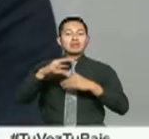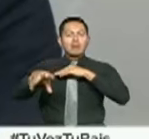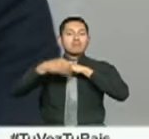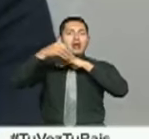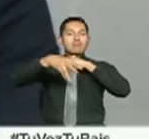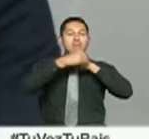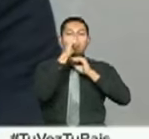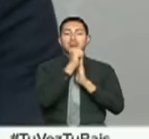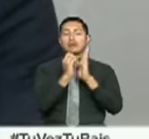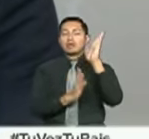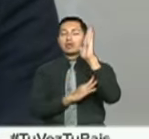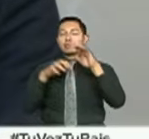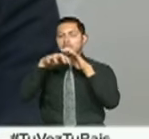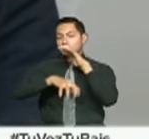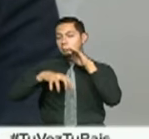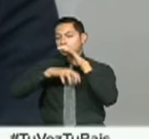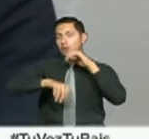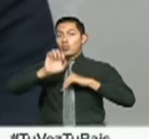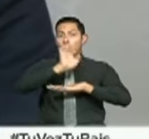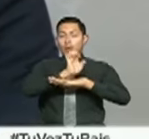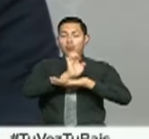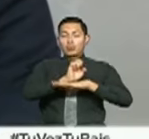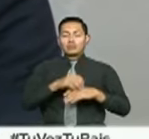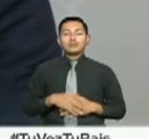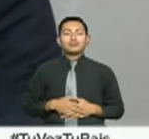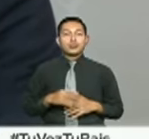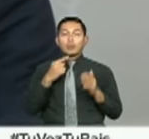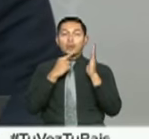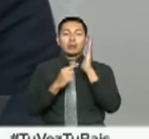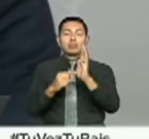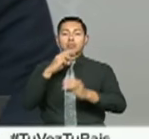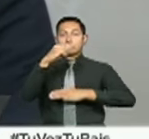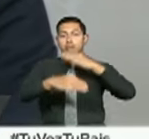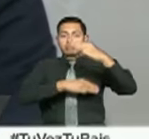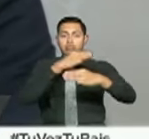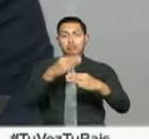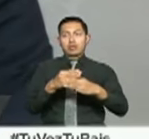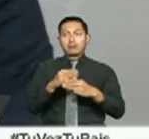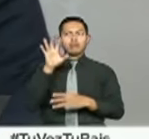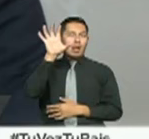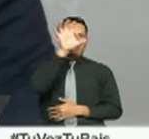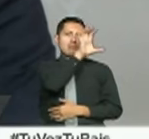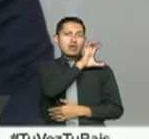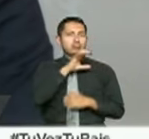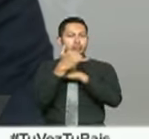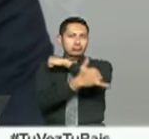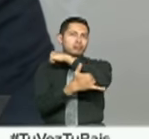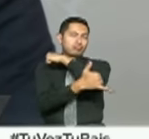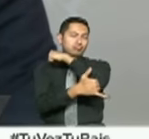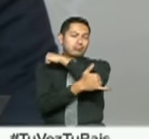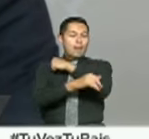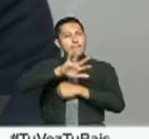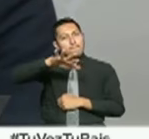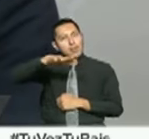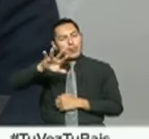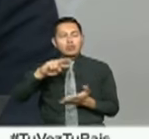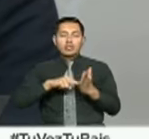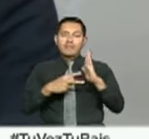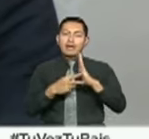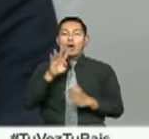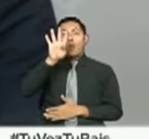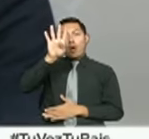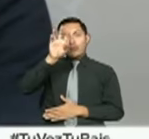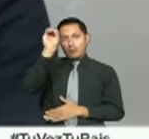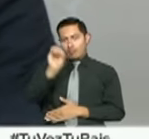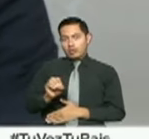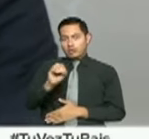Ecuador. A nivel mundial, entre países con potencial y sin potencial, el promedio de la contribución de la minería al PIB es del 4%. En el Ecuador estamos